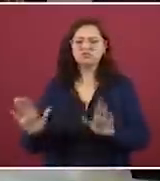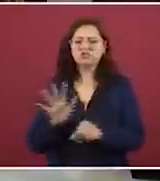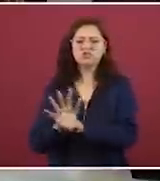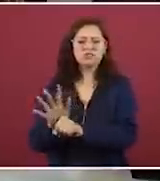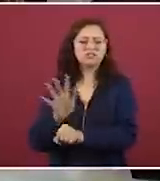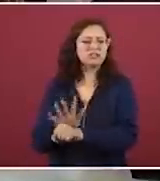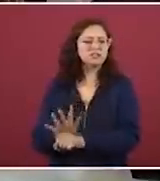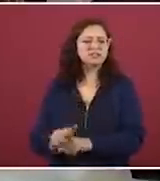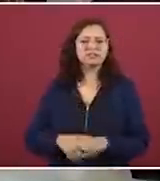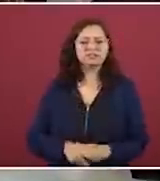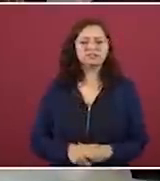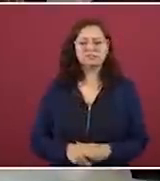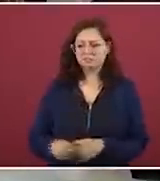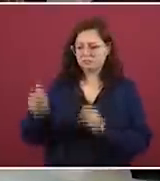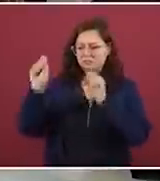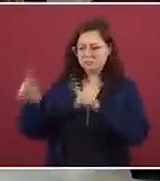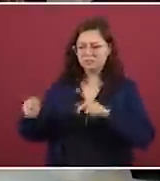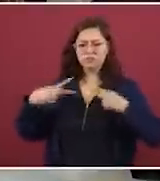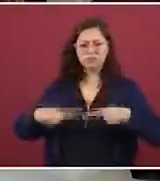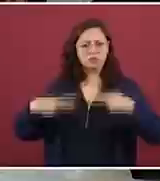la misma gente.